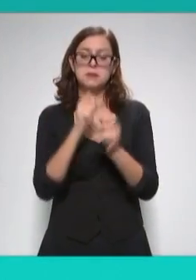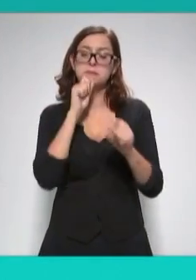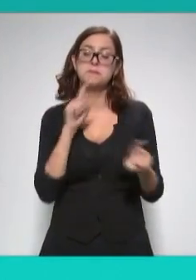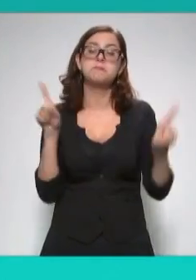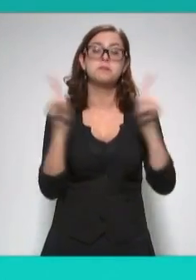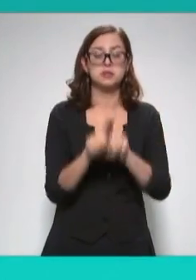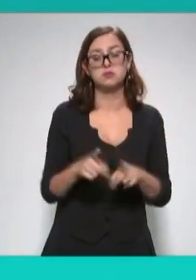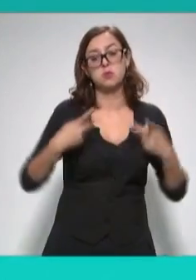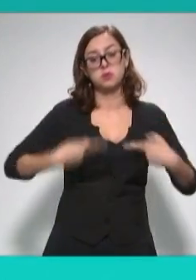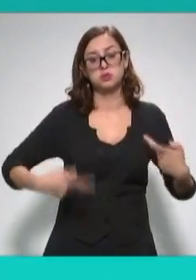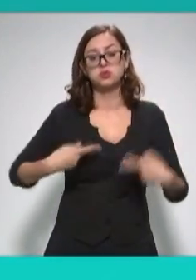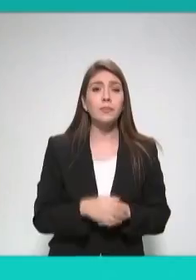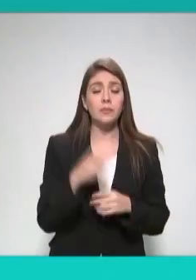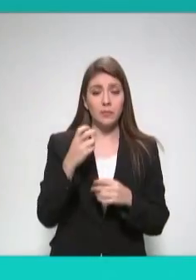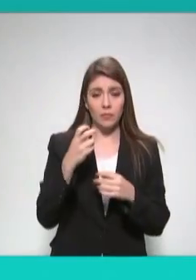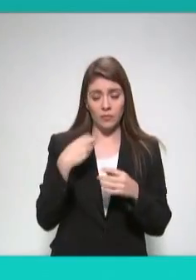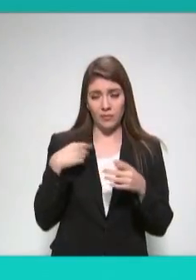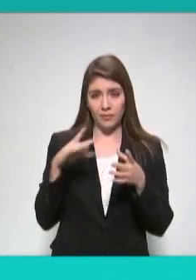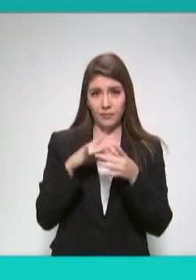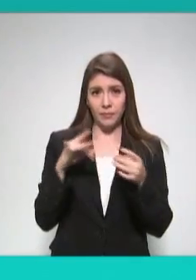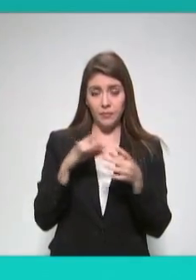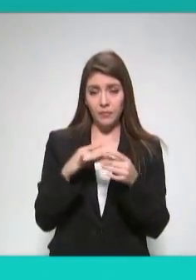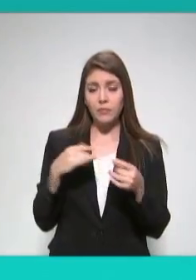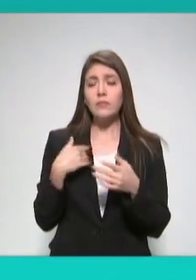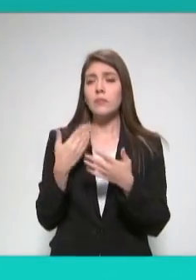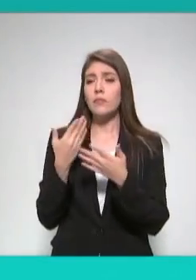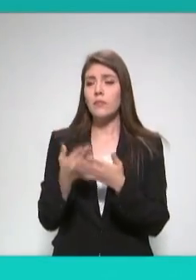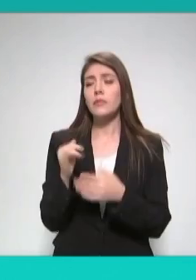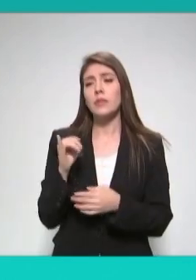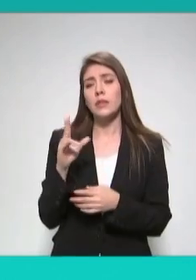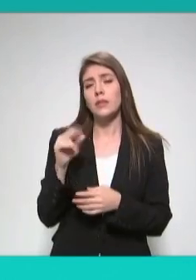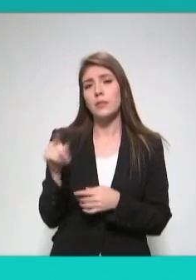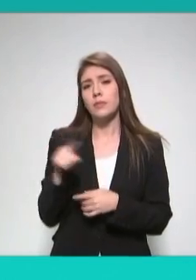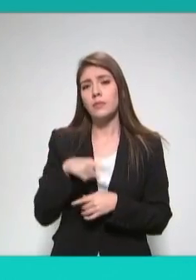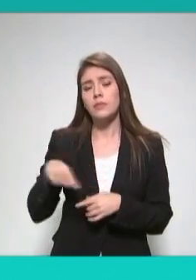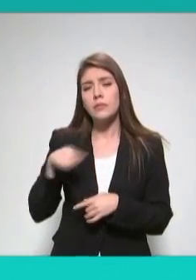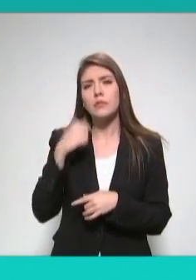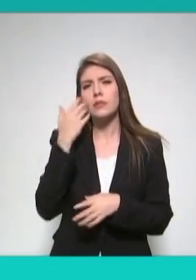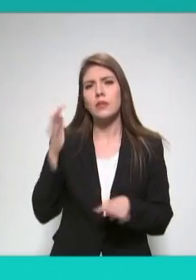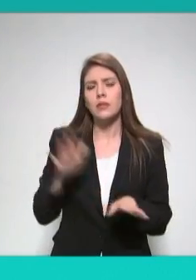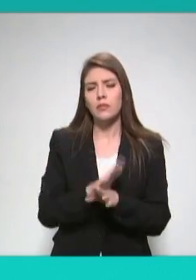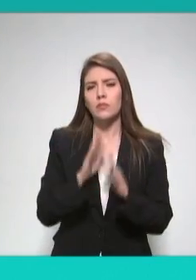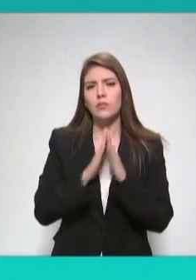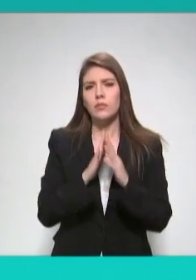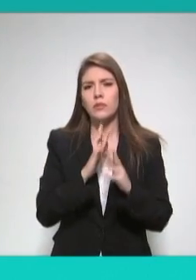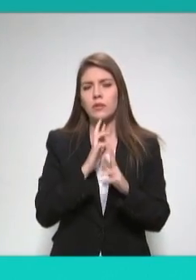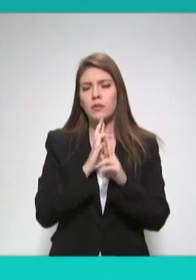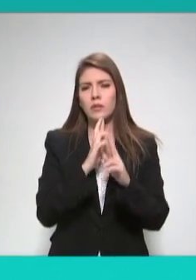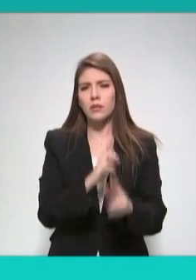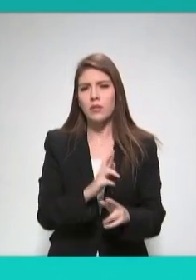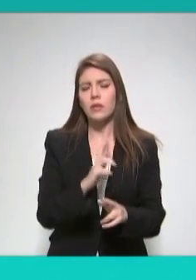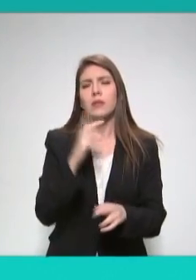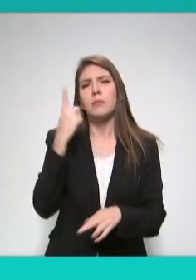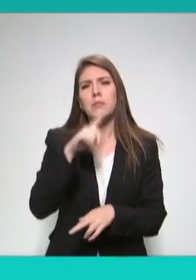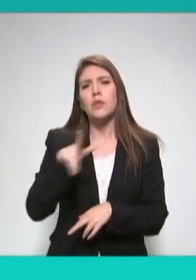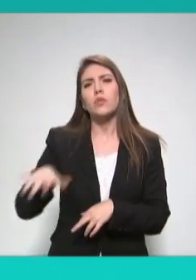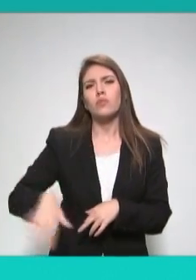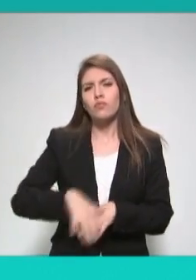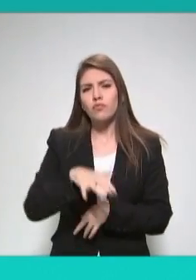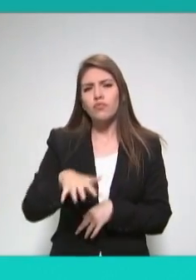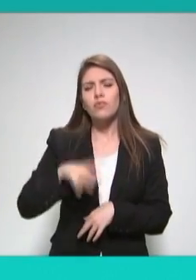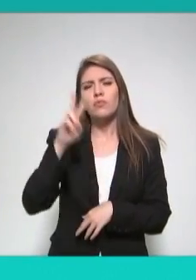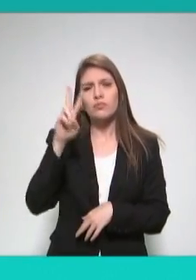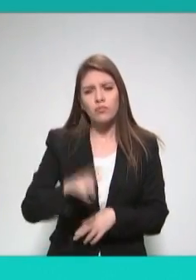a la salud de las personas pongo a su consideración revocar la respuesta a efecto de que se realice la búsqueda exhaustiva